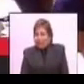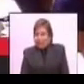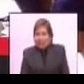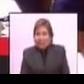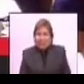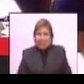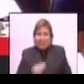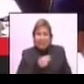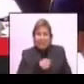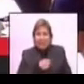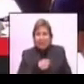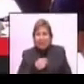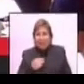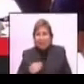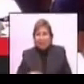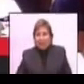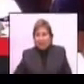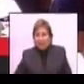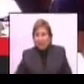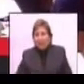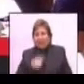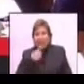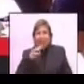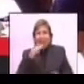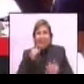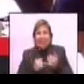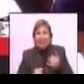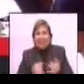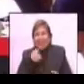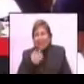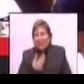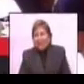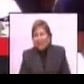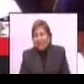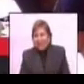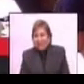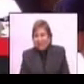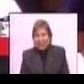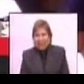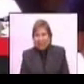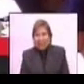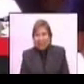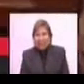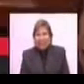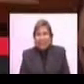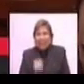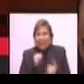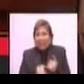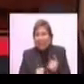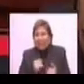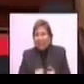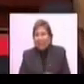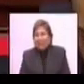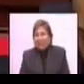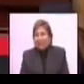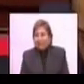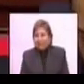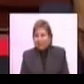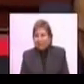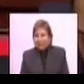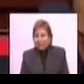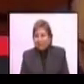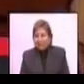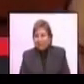Presidente, muchas gracias. Estamos llegando casi ya a los finales de